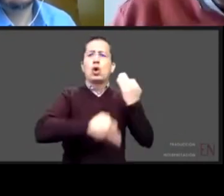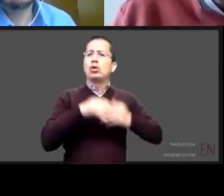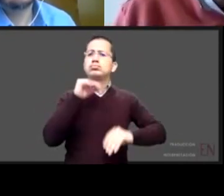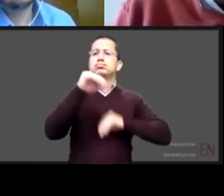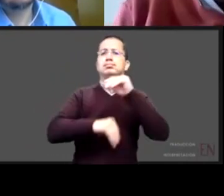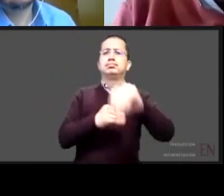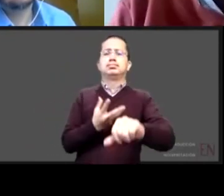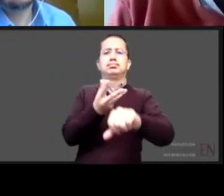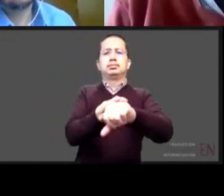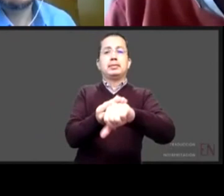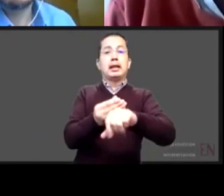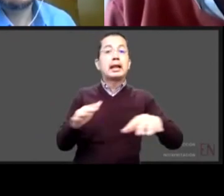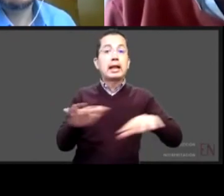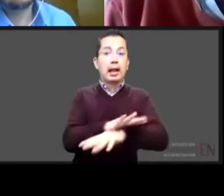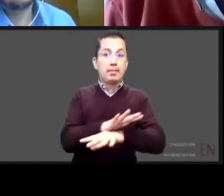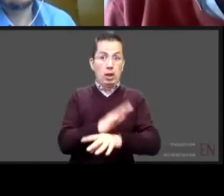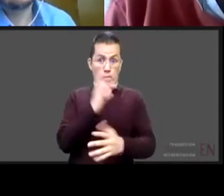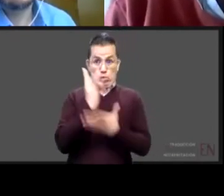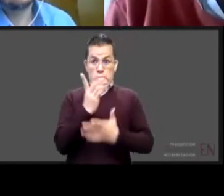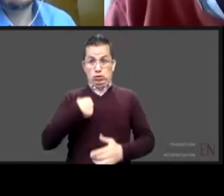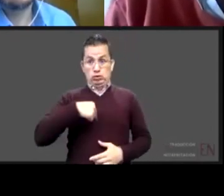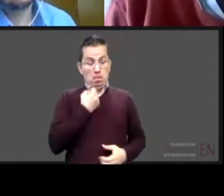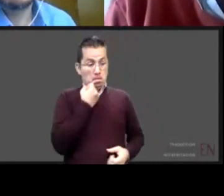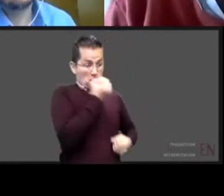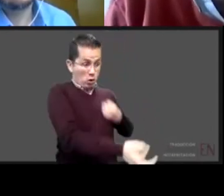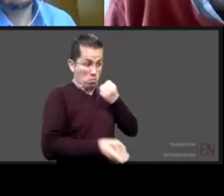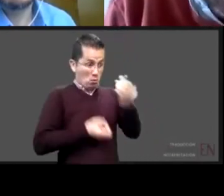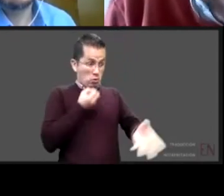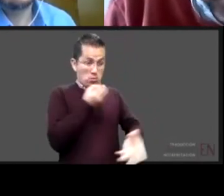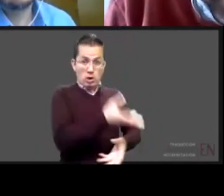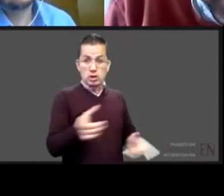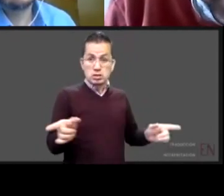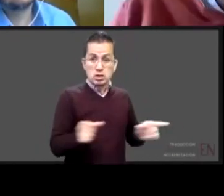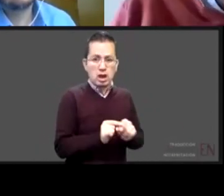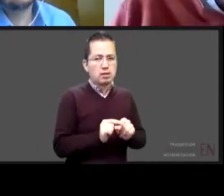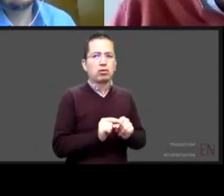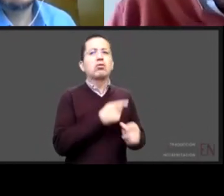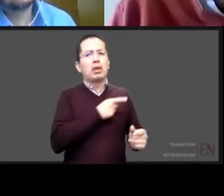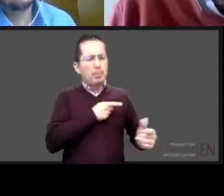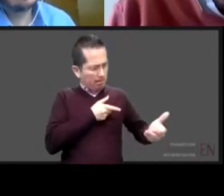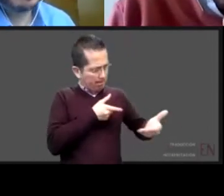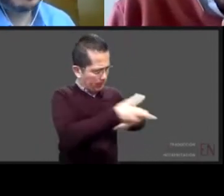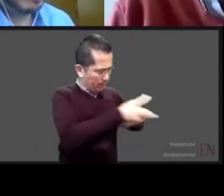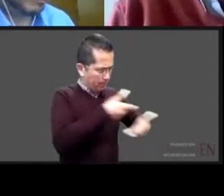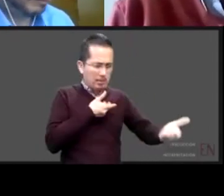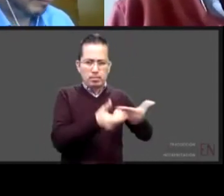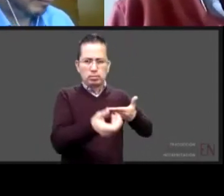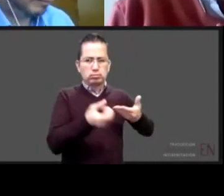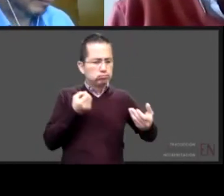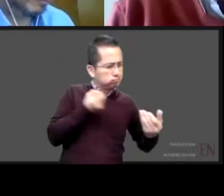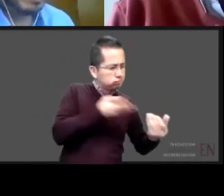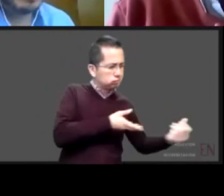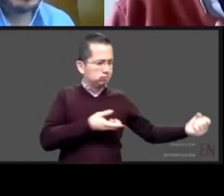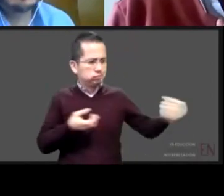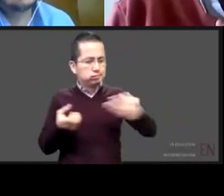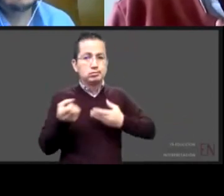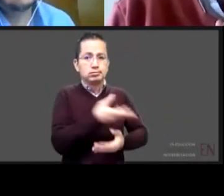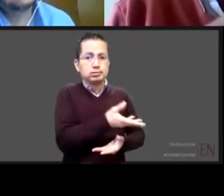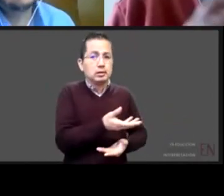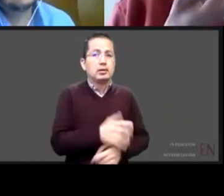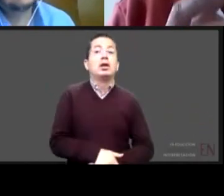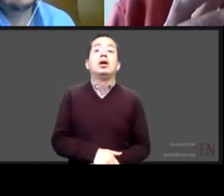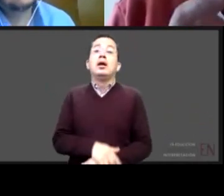públicas. Y por supuesto que también acompaño la expresión de Mayra de la